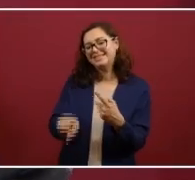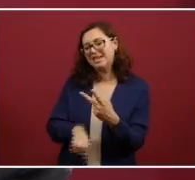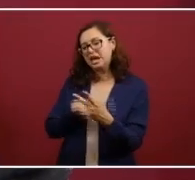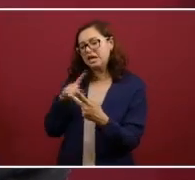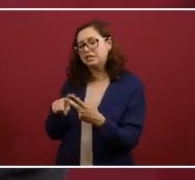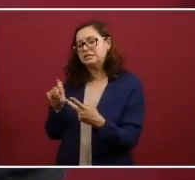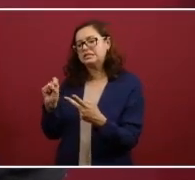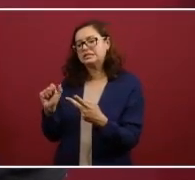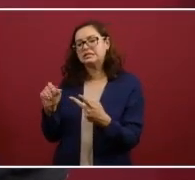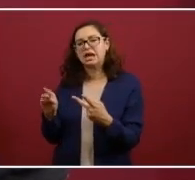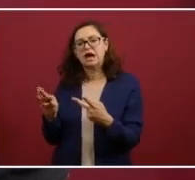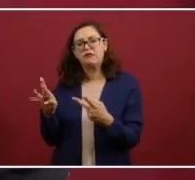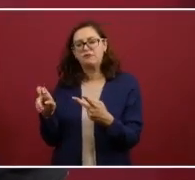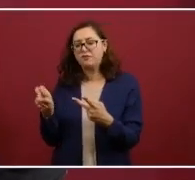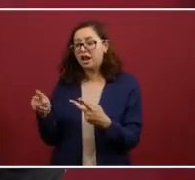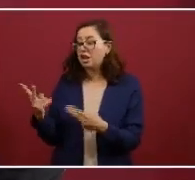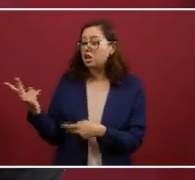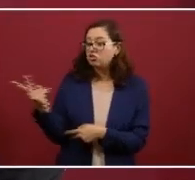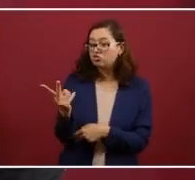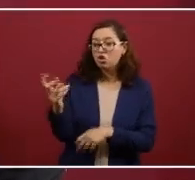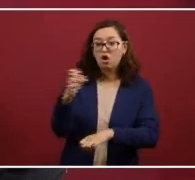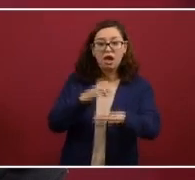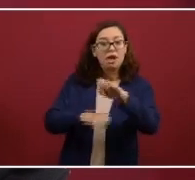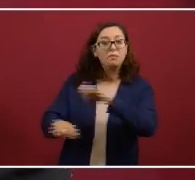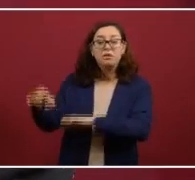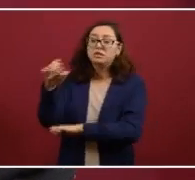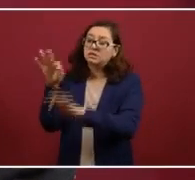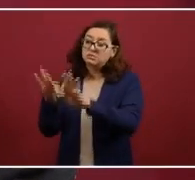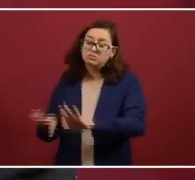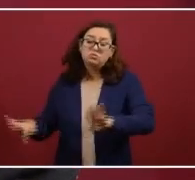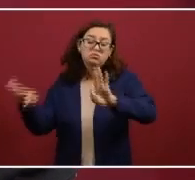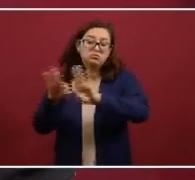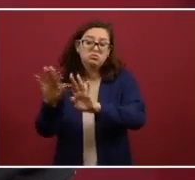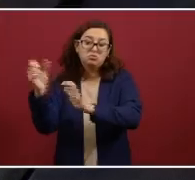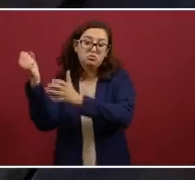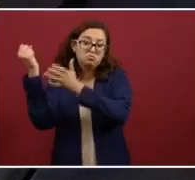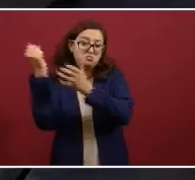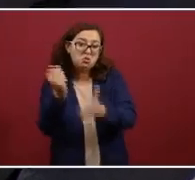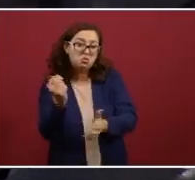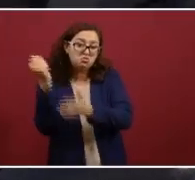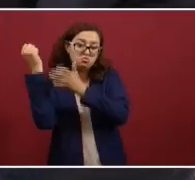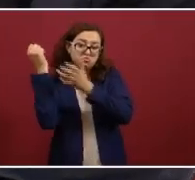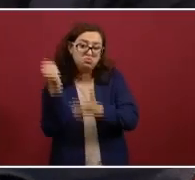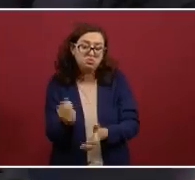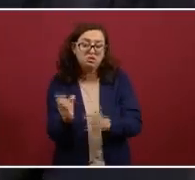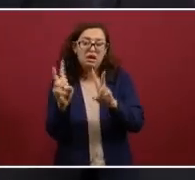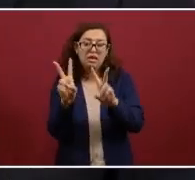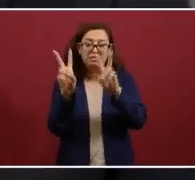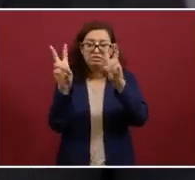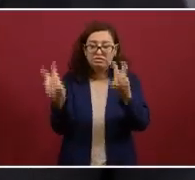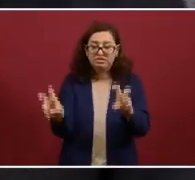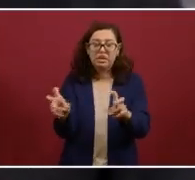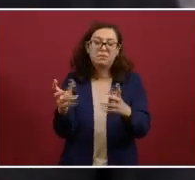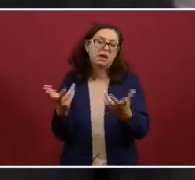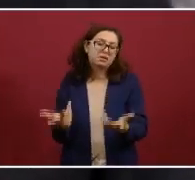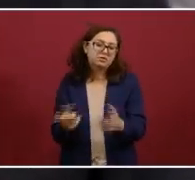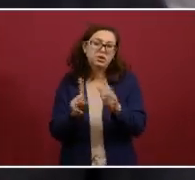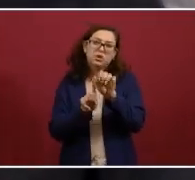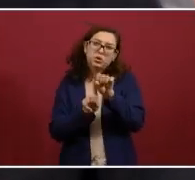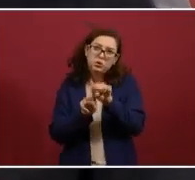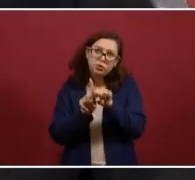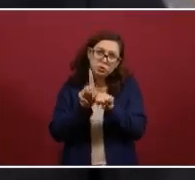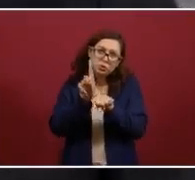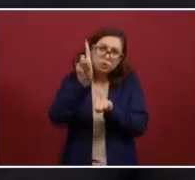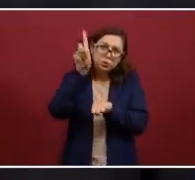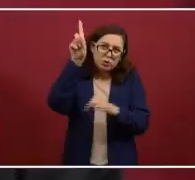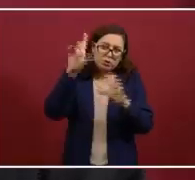porque están invirtiendo en México para la industria aeroespacial